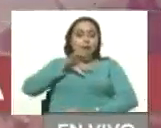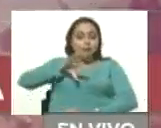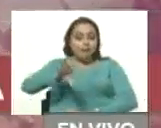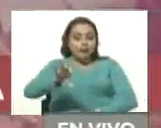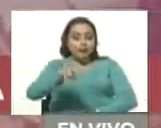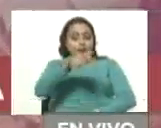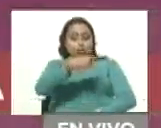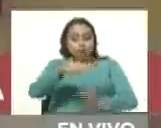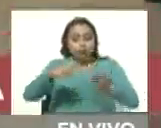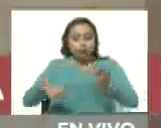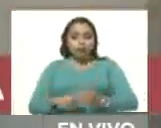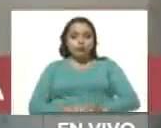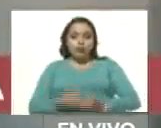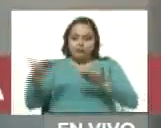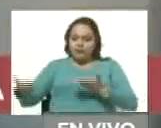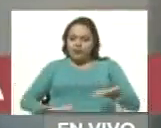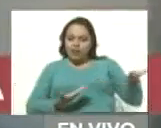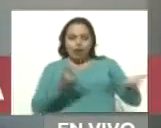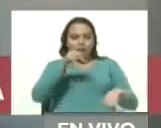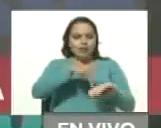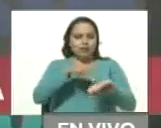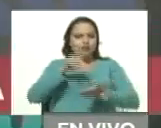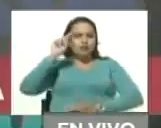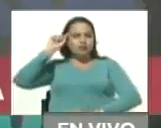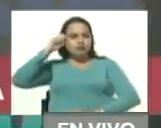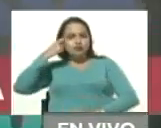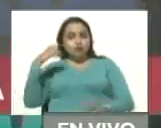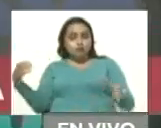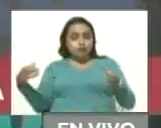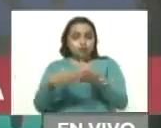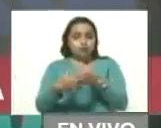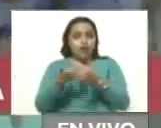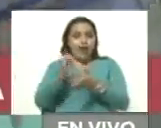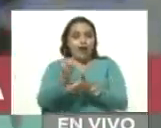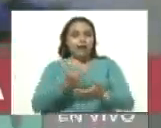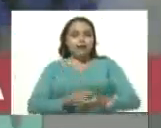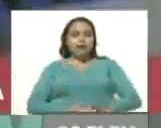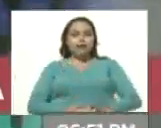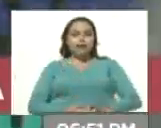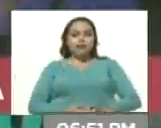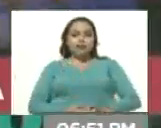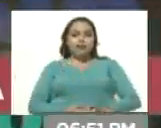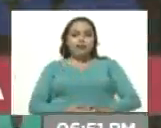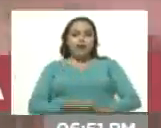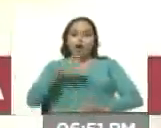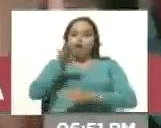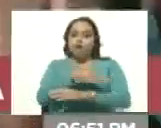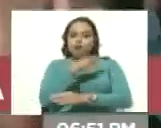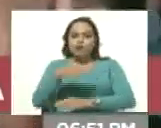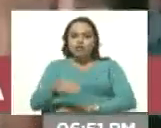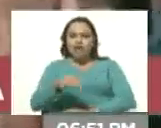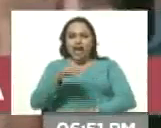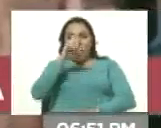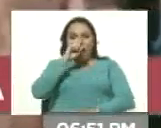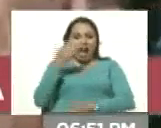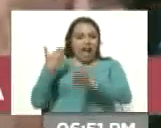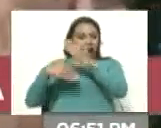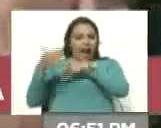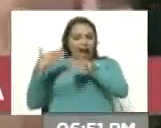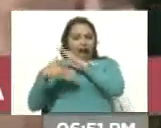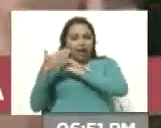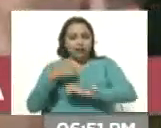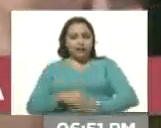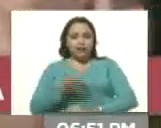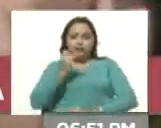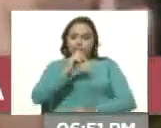le invitamos a participar porque en el marco de este congreso también va a estar amenizado por la música de los antaños del stadium por ejemplo que